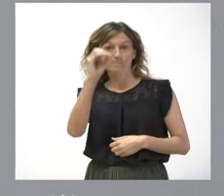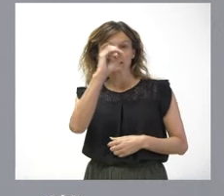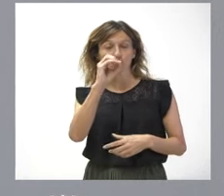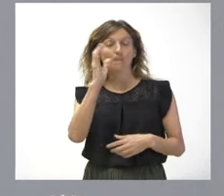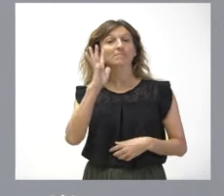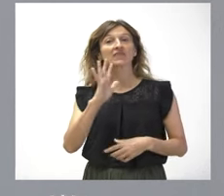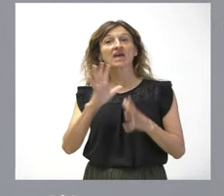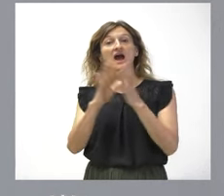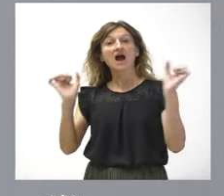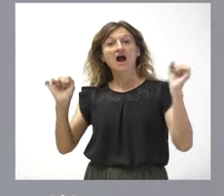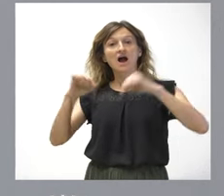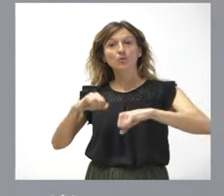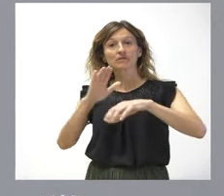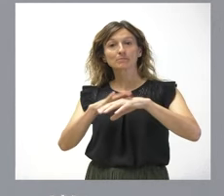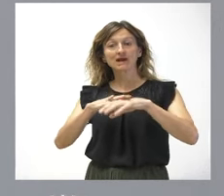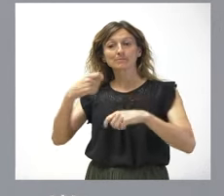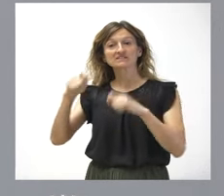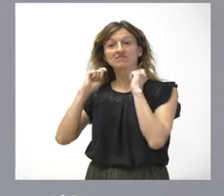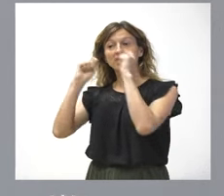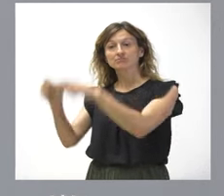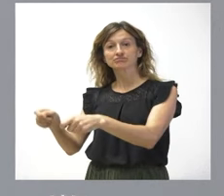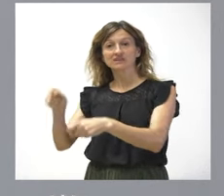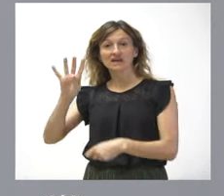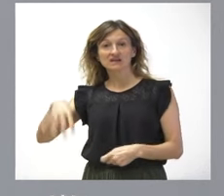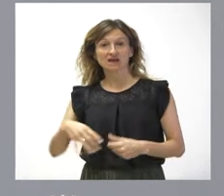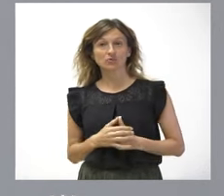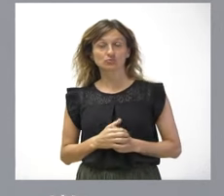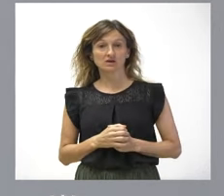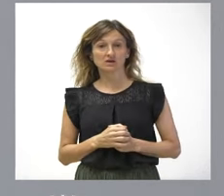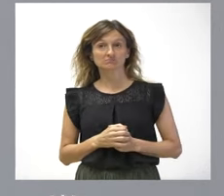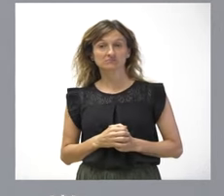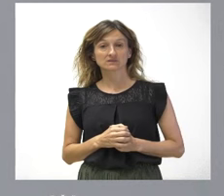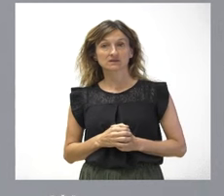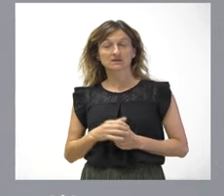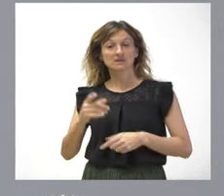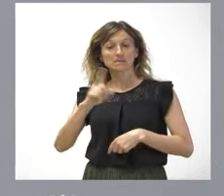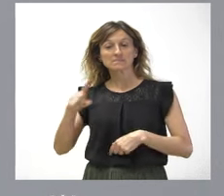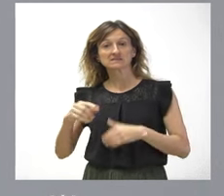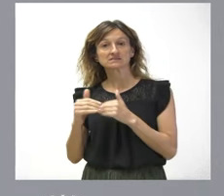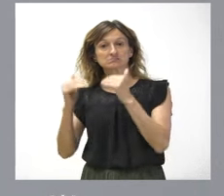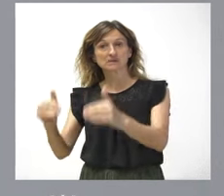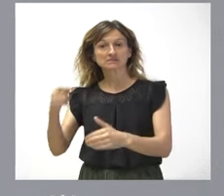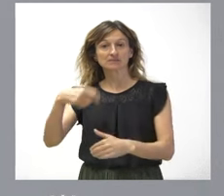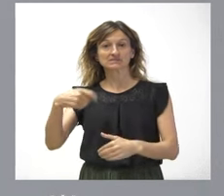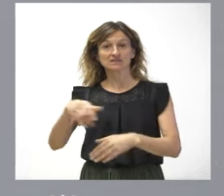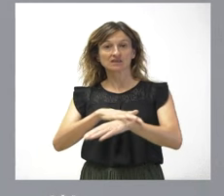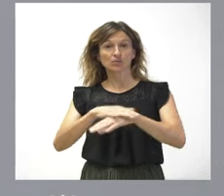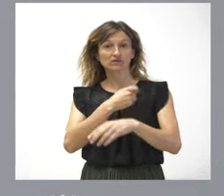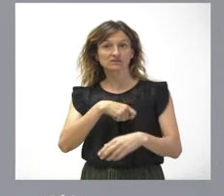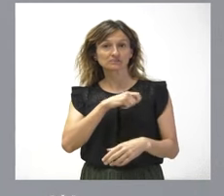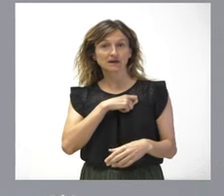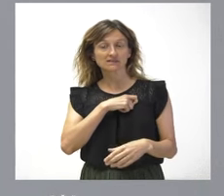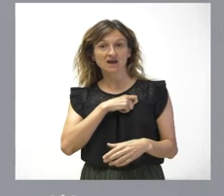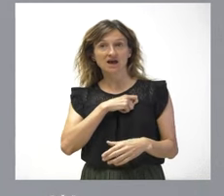es un acuerdo simplemente para la investidura de un presidente de la etad y para el mantenimiento de unos meses más de un presidente del gobierno de España a Costa de la